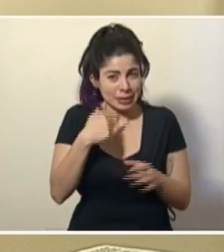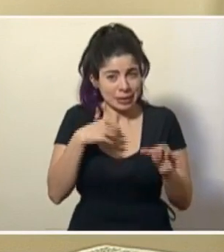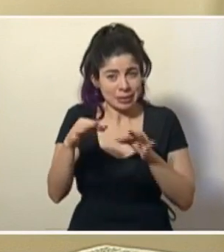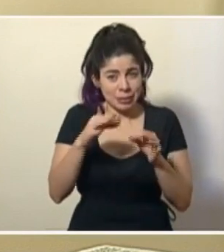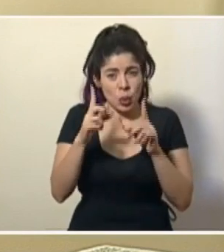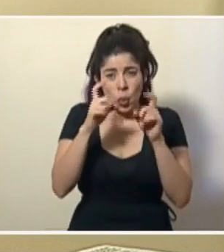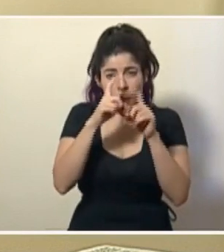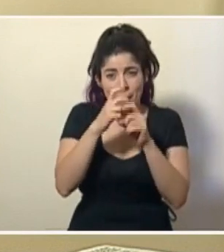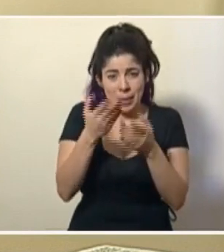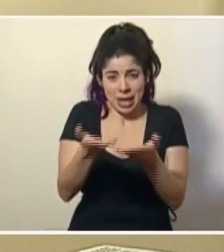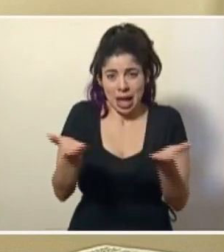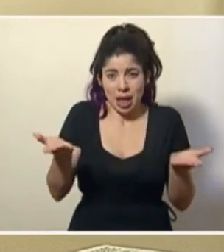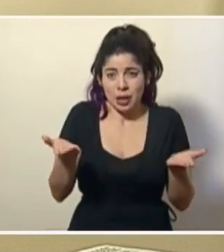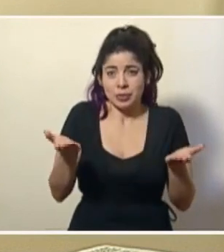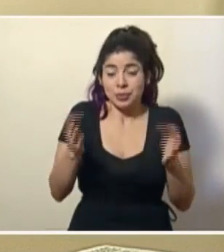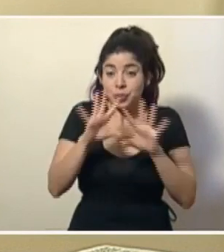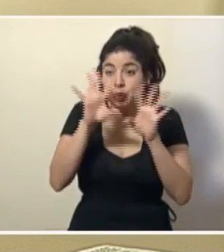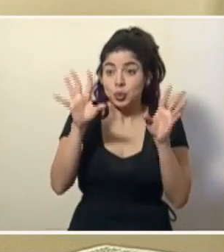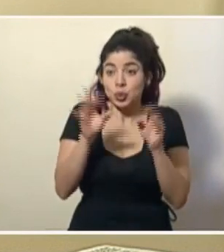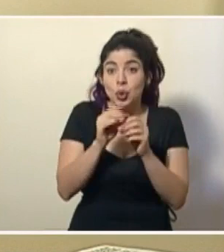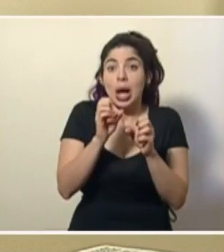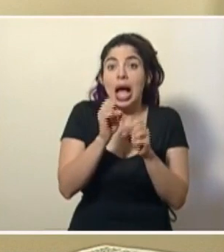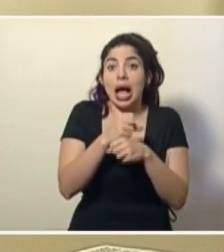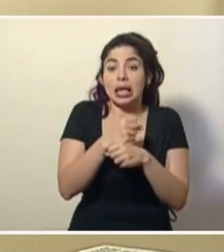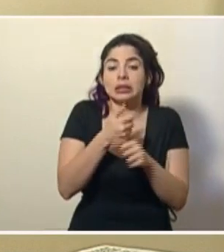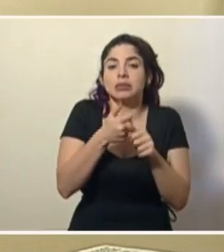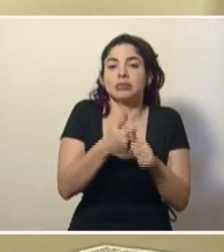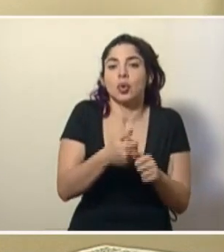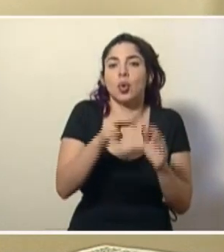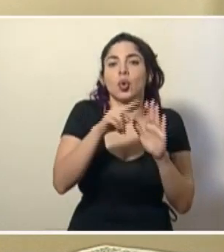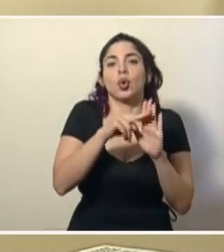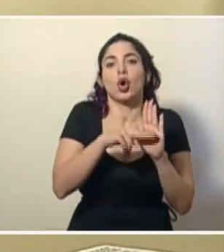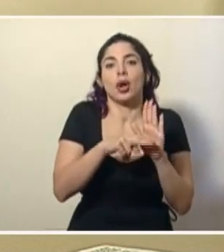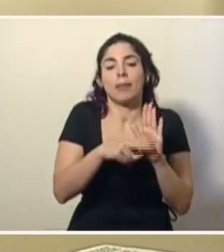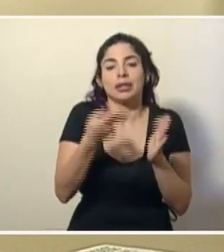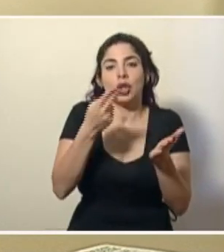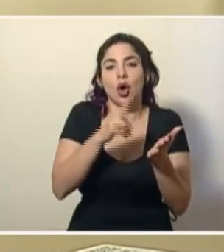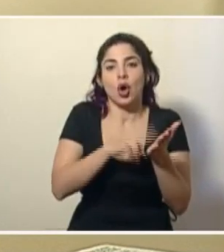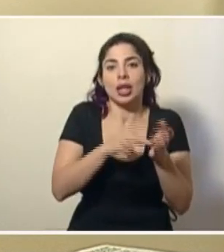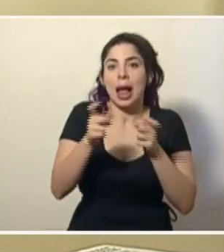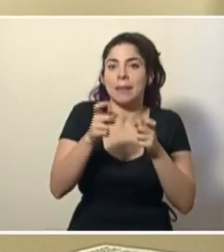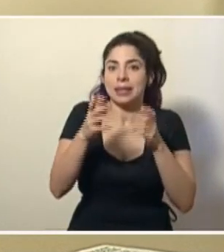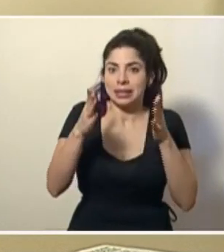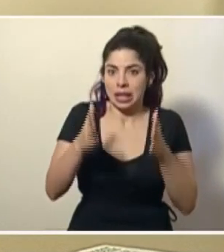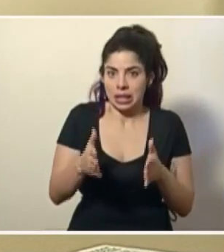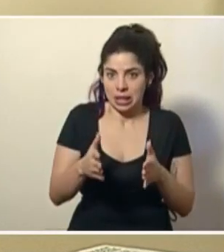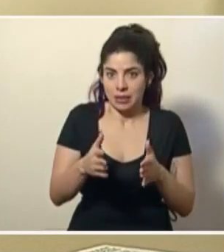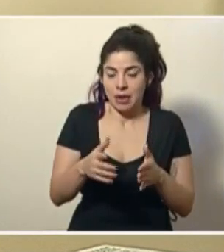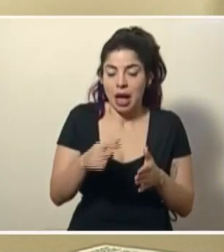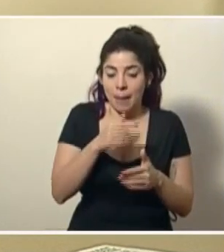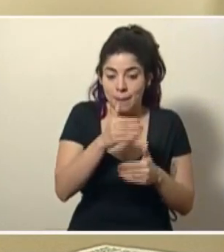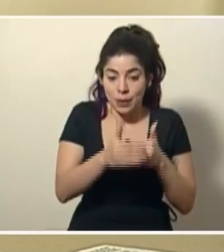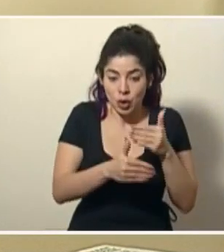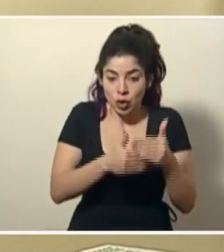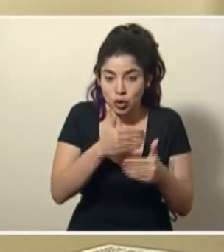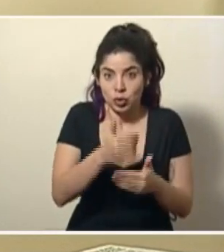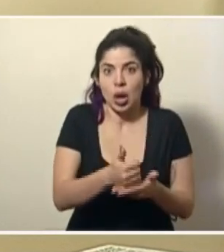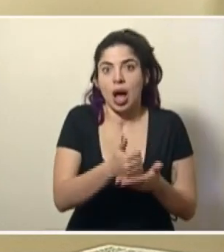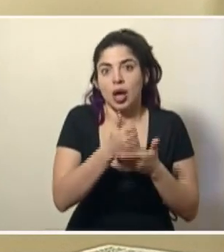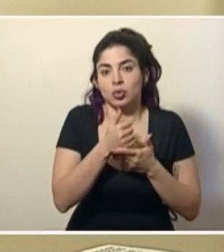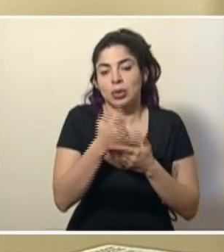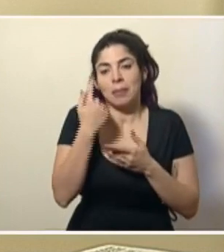la complicación de esto. O sea, todo esto se hace bajo las normas de contratación administrativa y que permiten este tipo